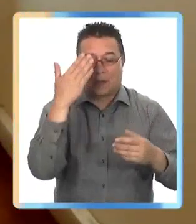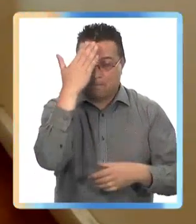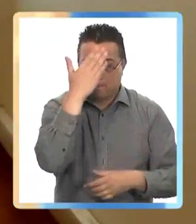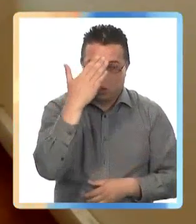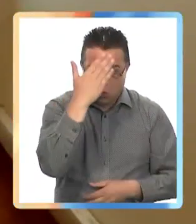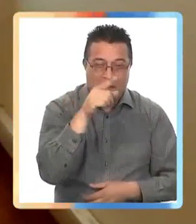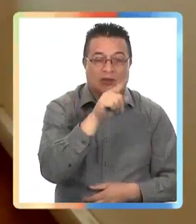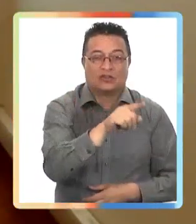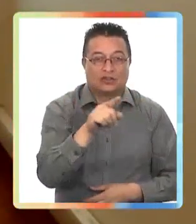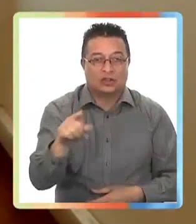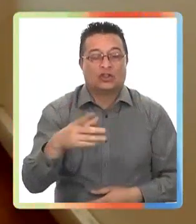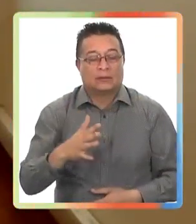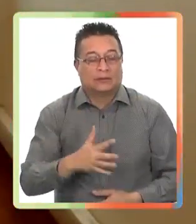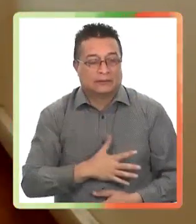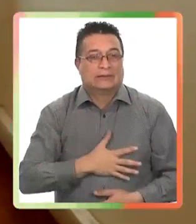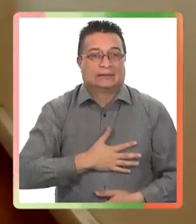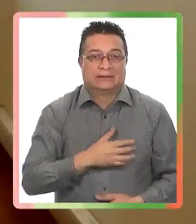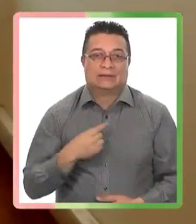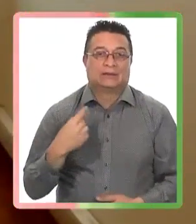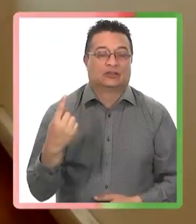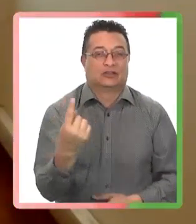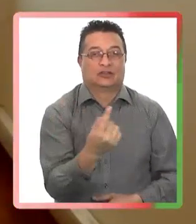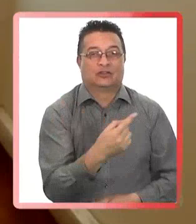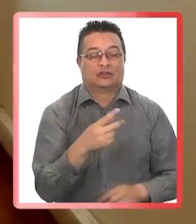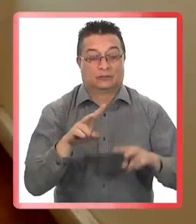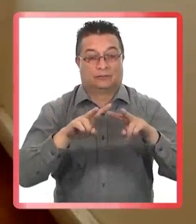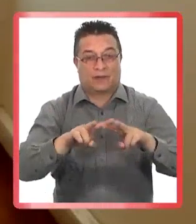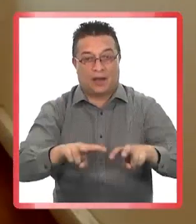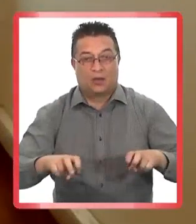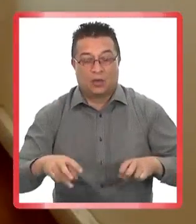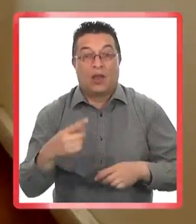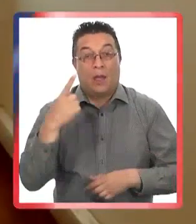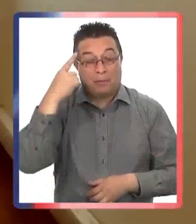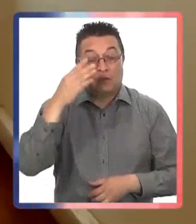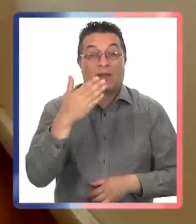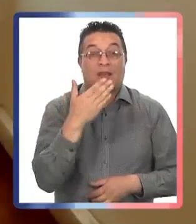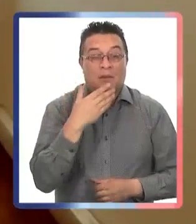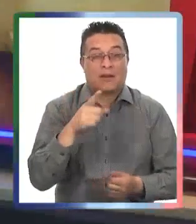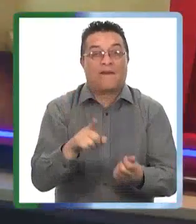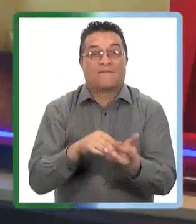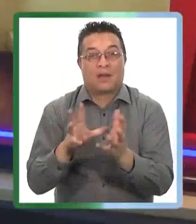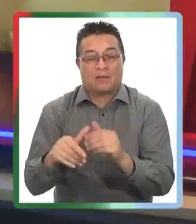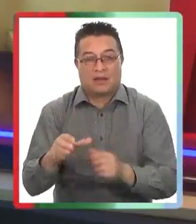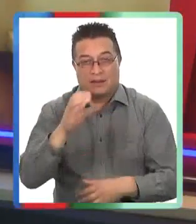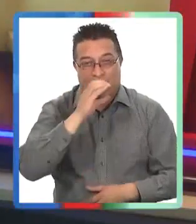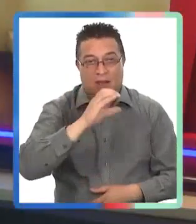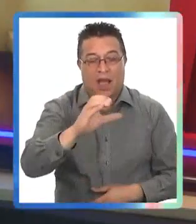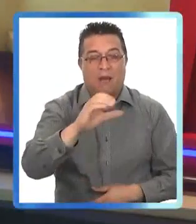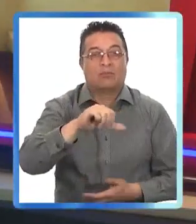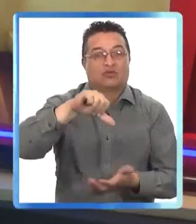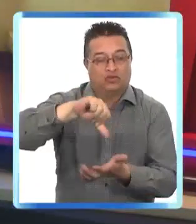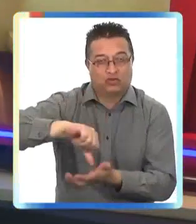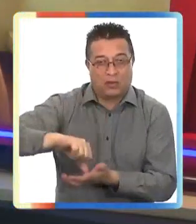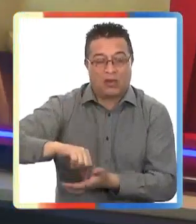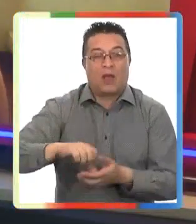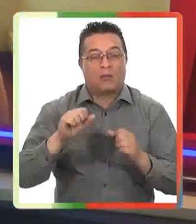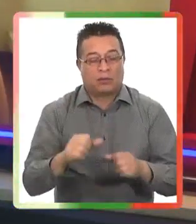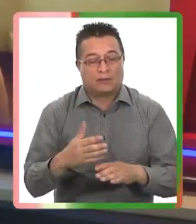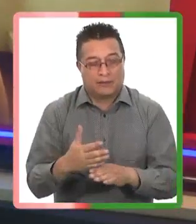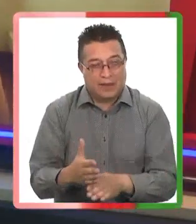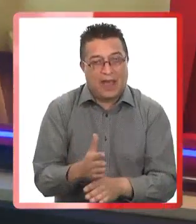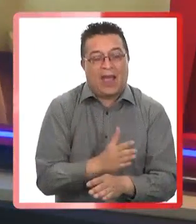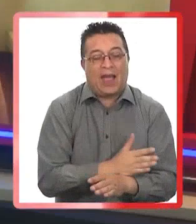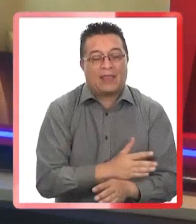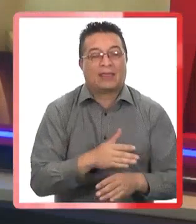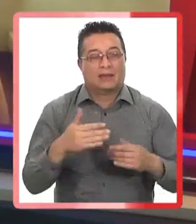preocupaciones sentidas, ¿cierto?, de los agricultores, pero también de las familias en zonas rurales y en zonas urbanas, de poder